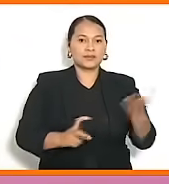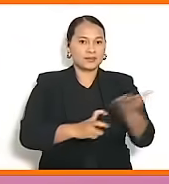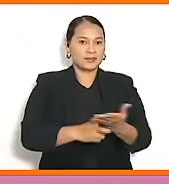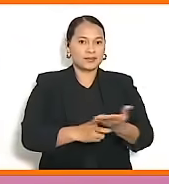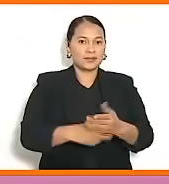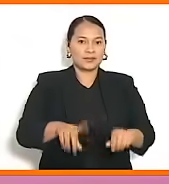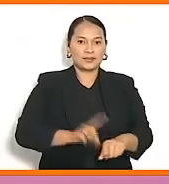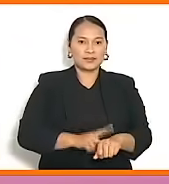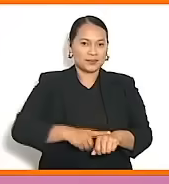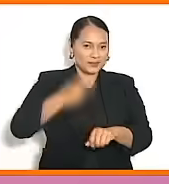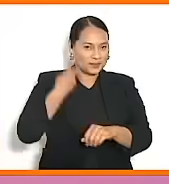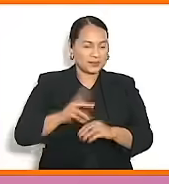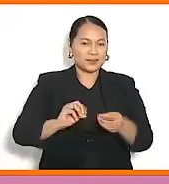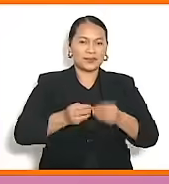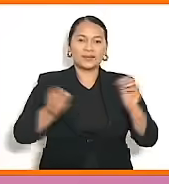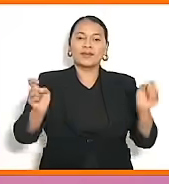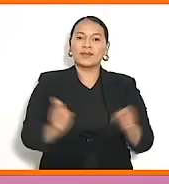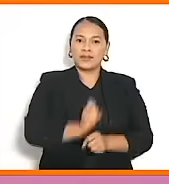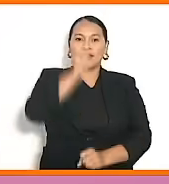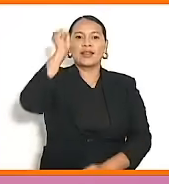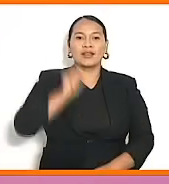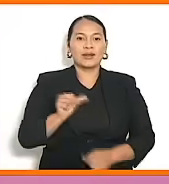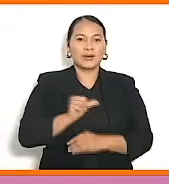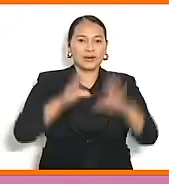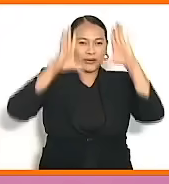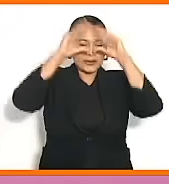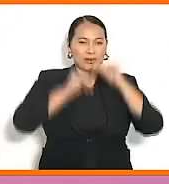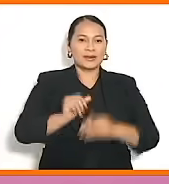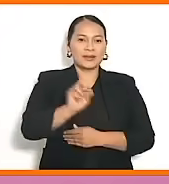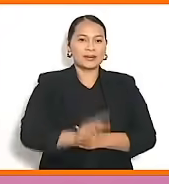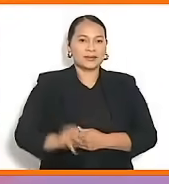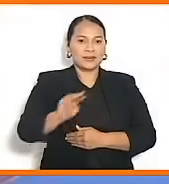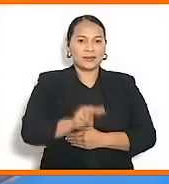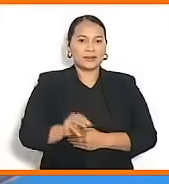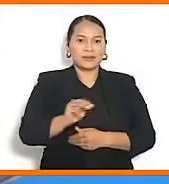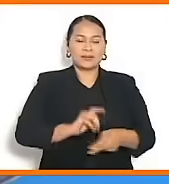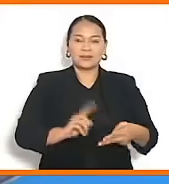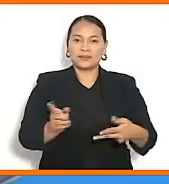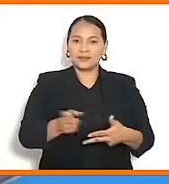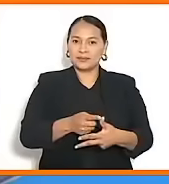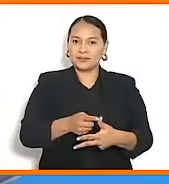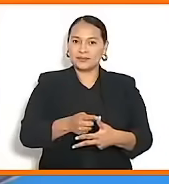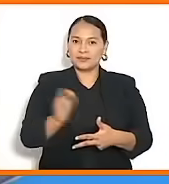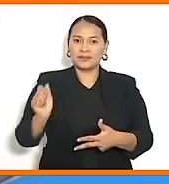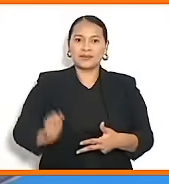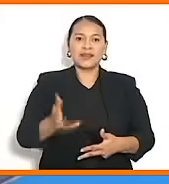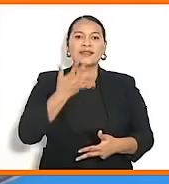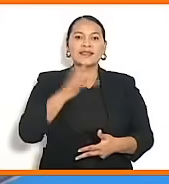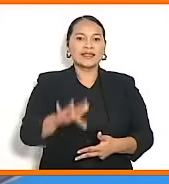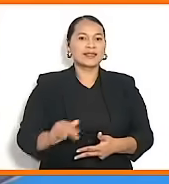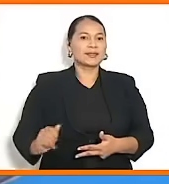porque conoceremos el primer número seleccionado en esta noche de miércoles, y este, suerte,